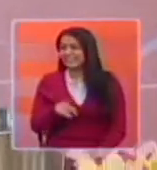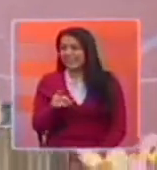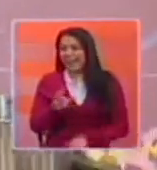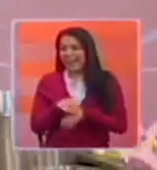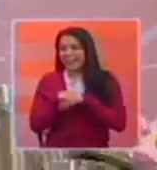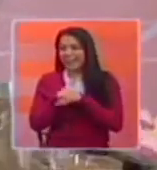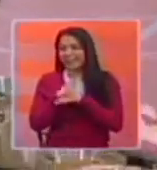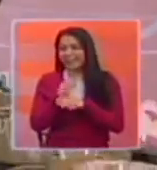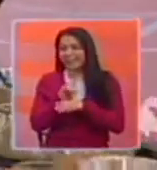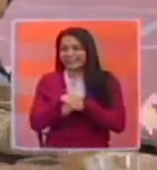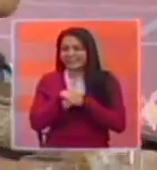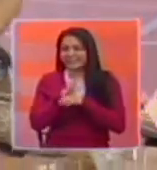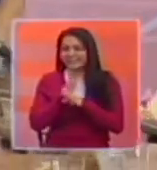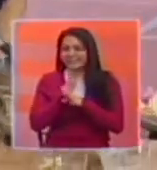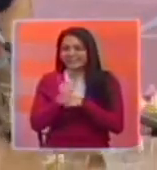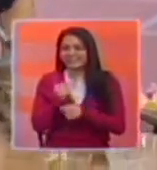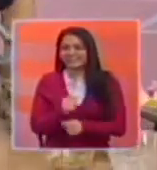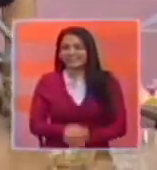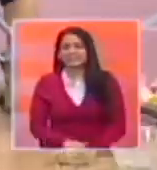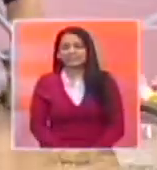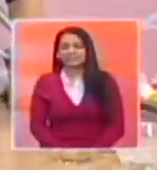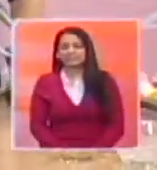nombre? Yes. ¿Ah?